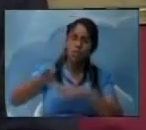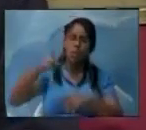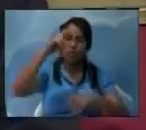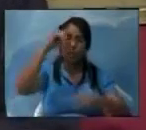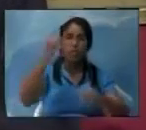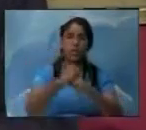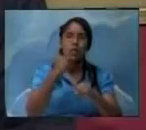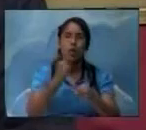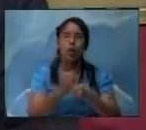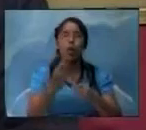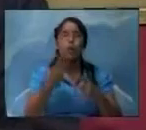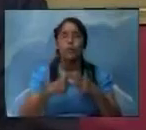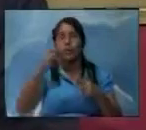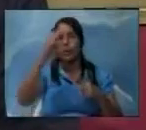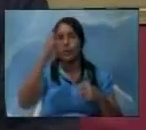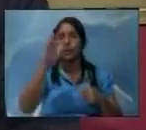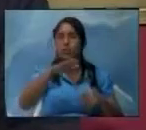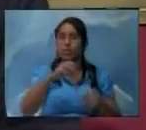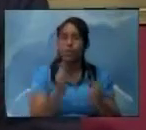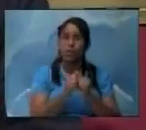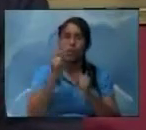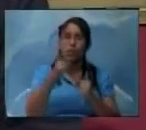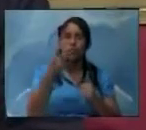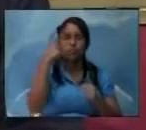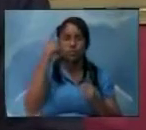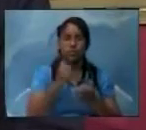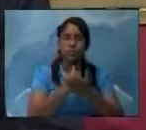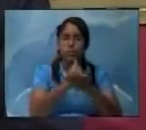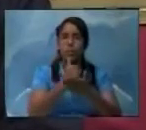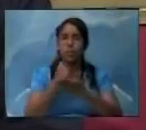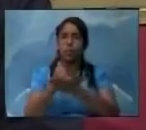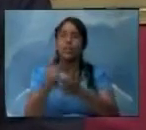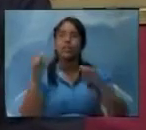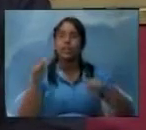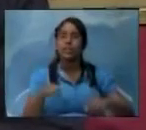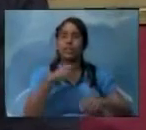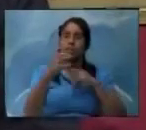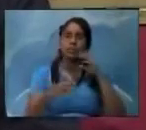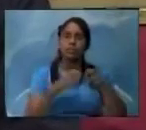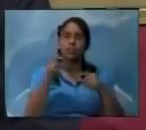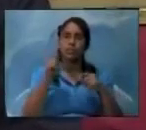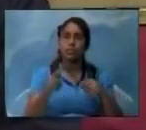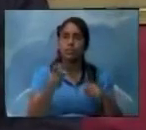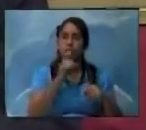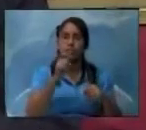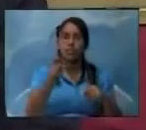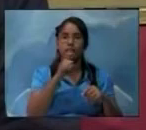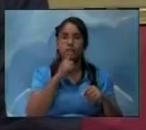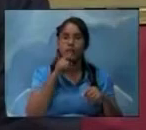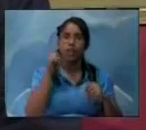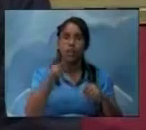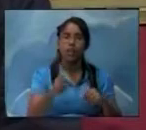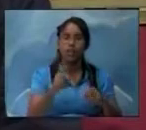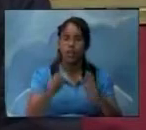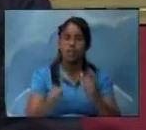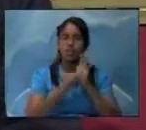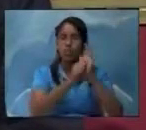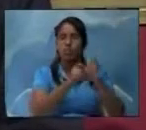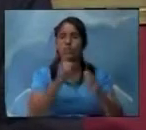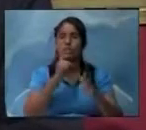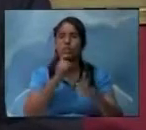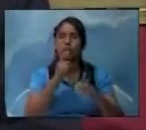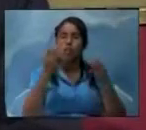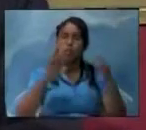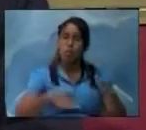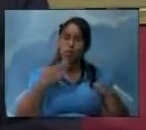del trabajo, pero Dios está contigo para ayudarte en ese problema, en esa dificultad, en esa situación